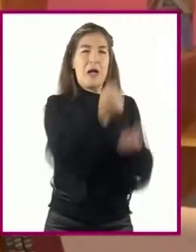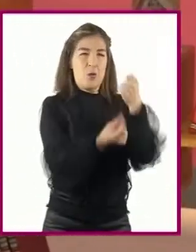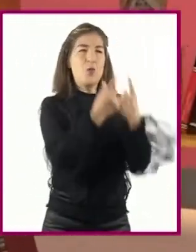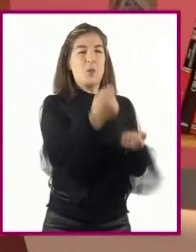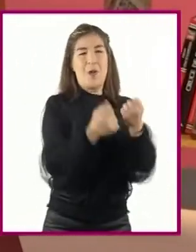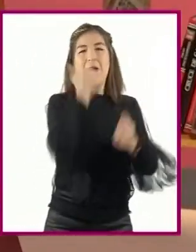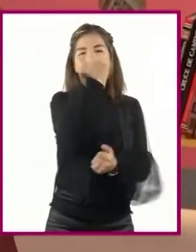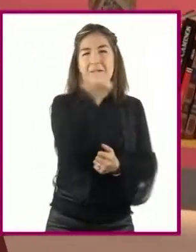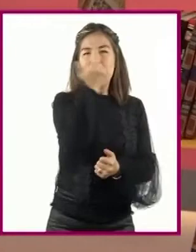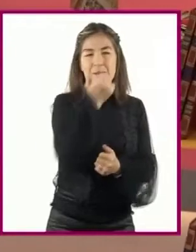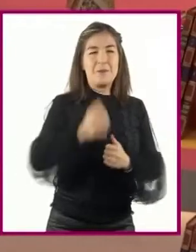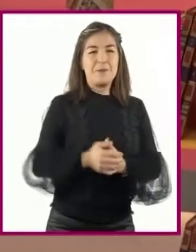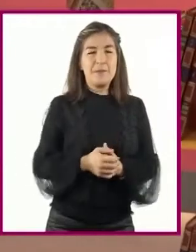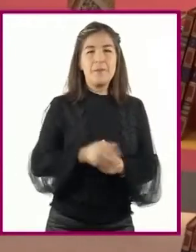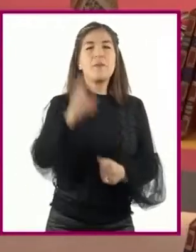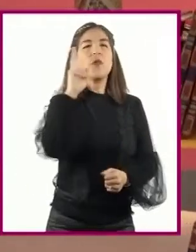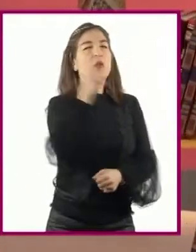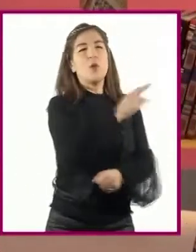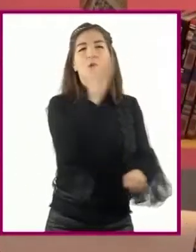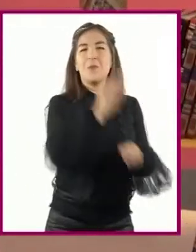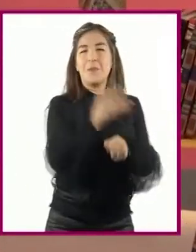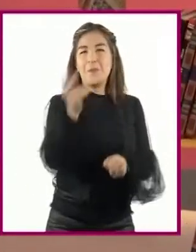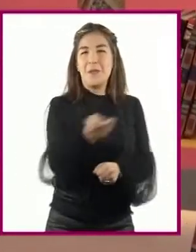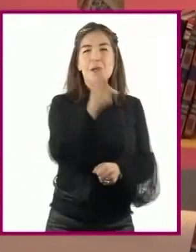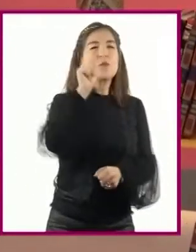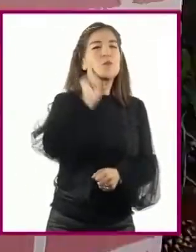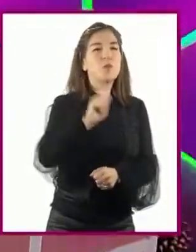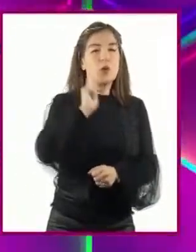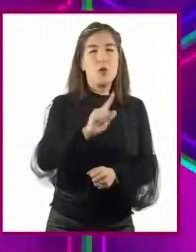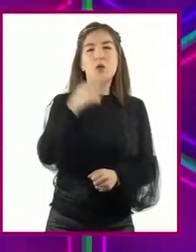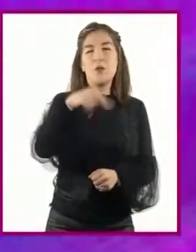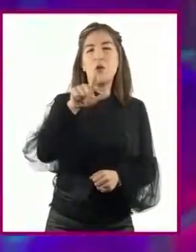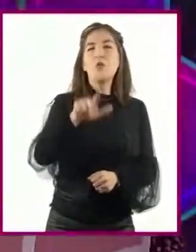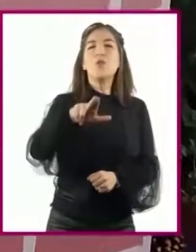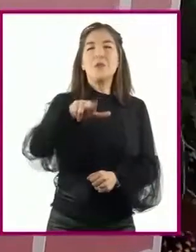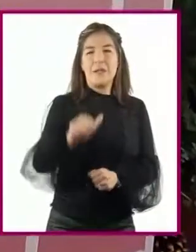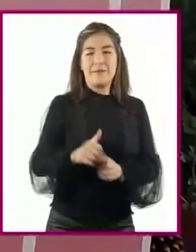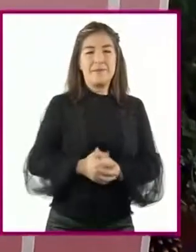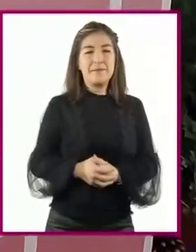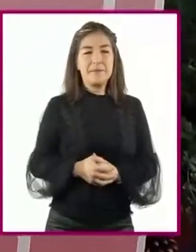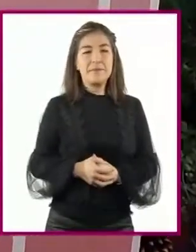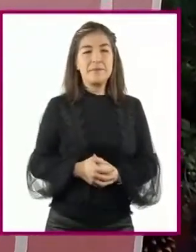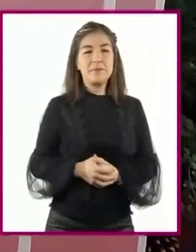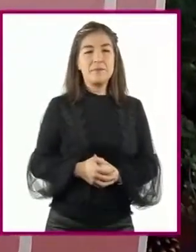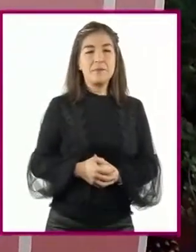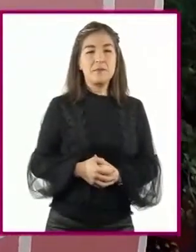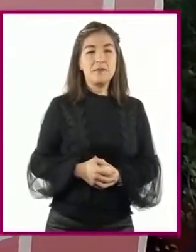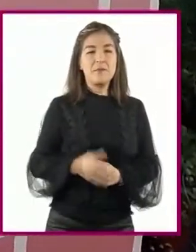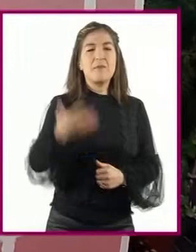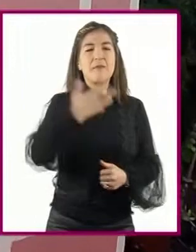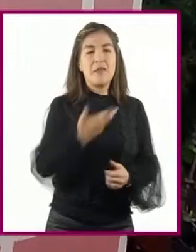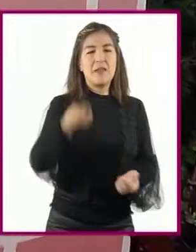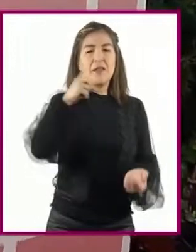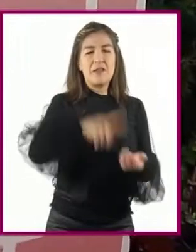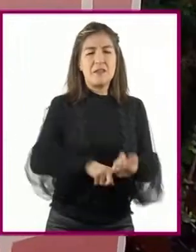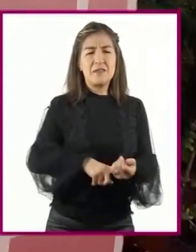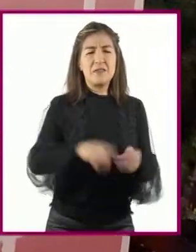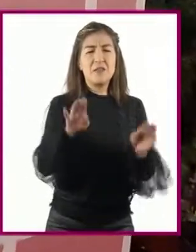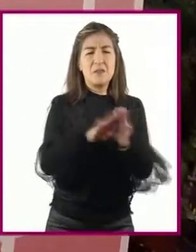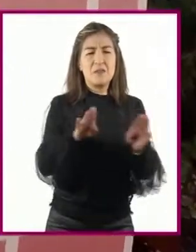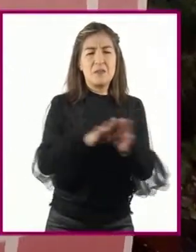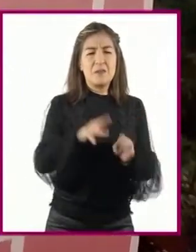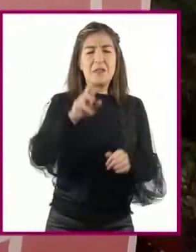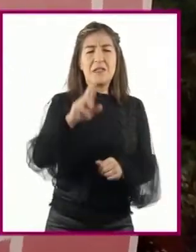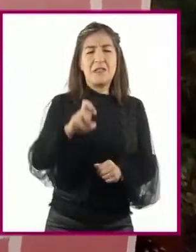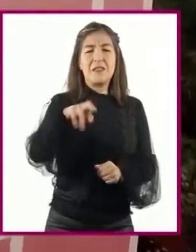varios alumnos. Escuchemos la pregunta de la alumna Luna. ¿Hay valores renacentistas que siguen vigentes